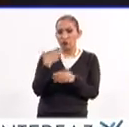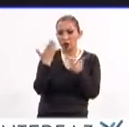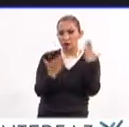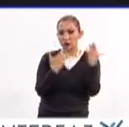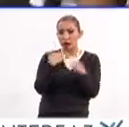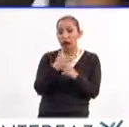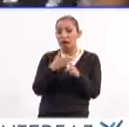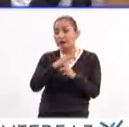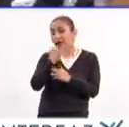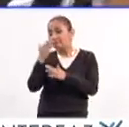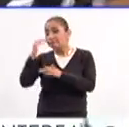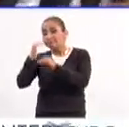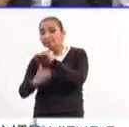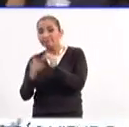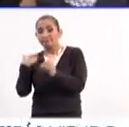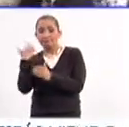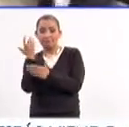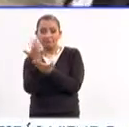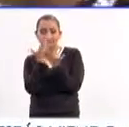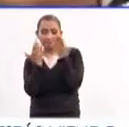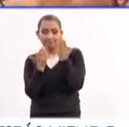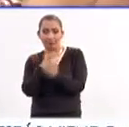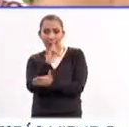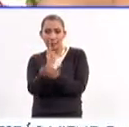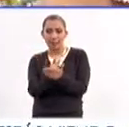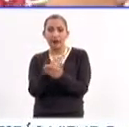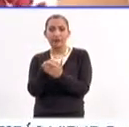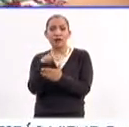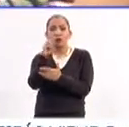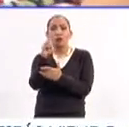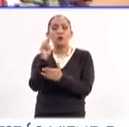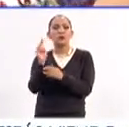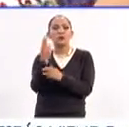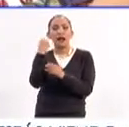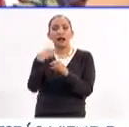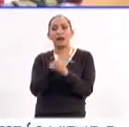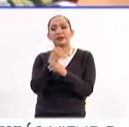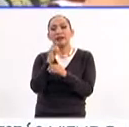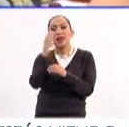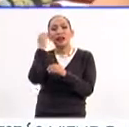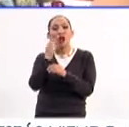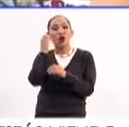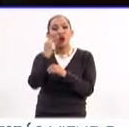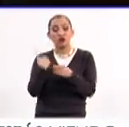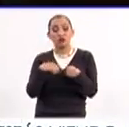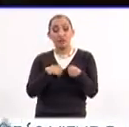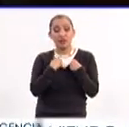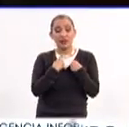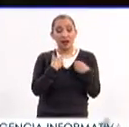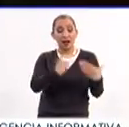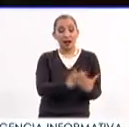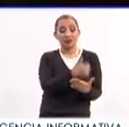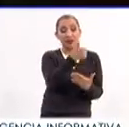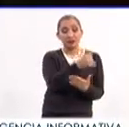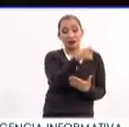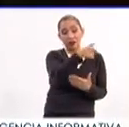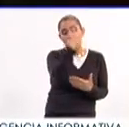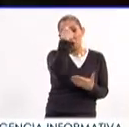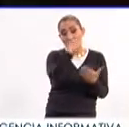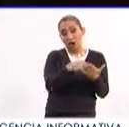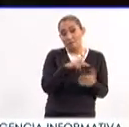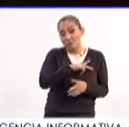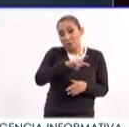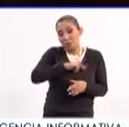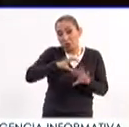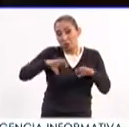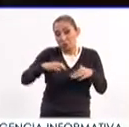hasta terminar la carrera de leyes en la Universidad Autónoma de Nuevo León. Con lo que uno va a hacer en la vida, con eso se nace, o al menos eso creemos en